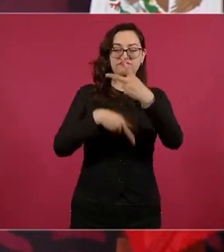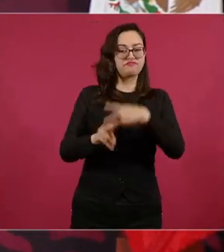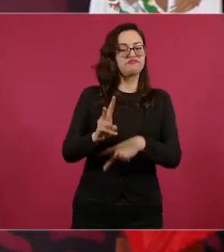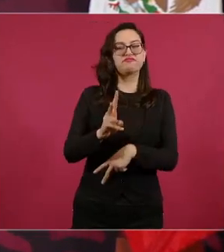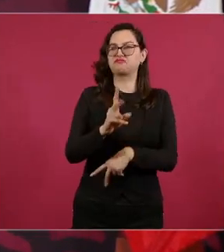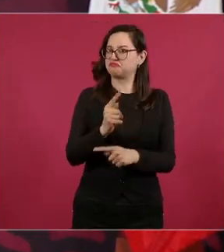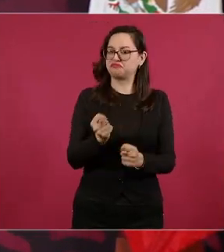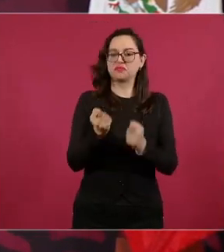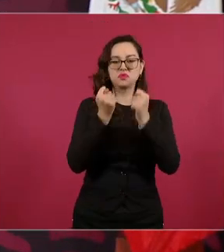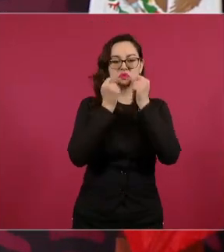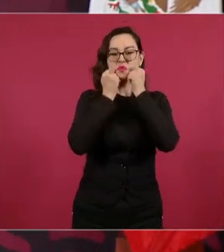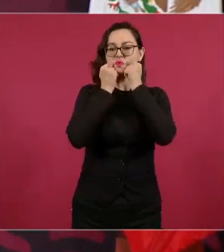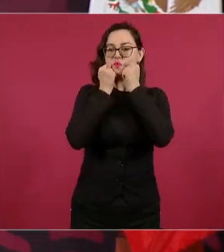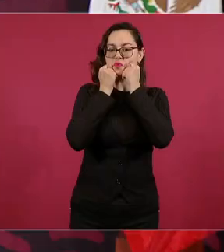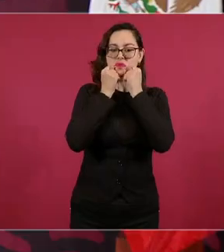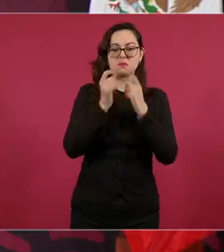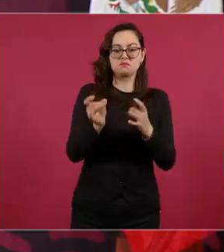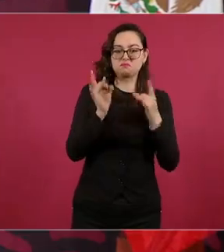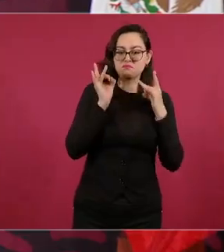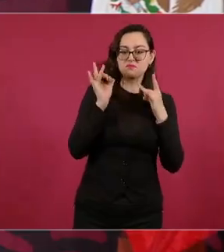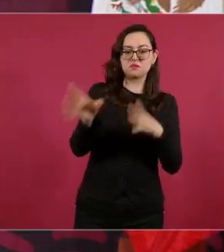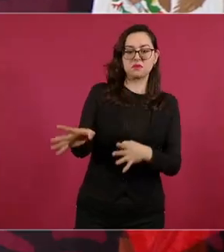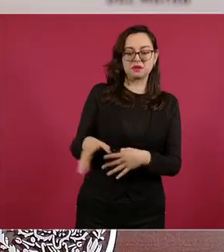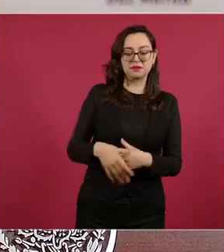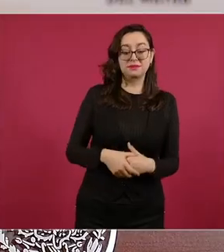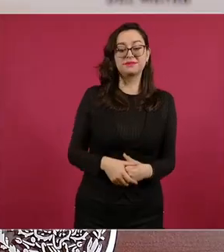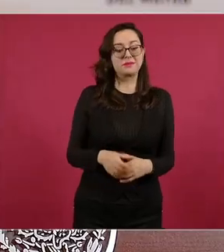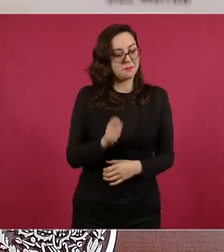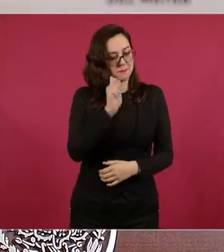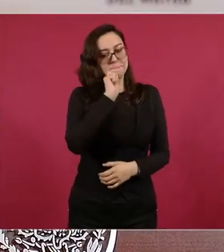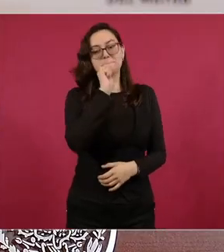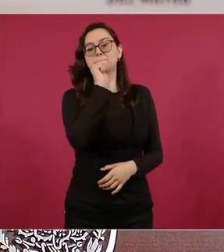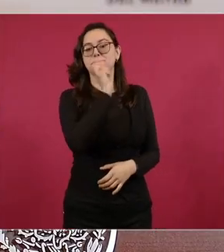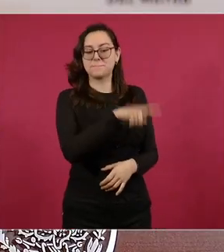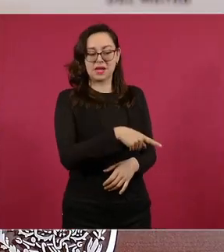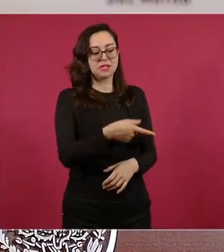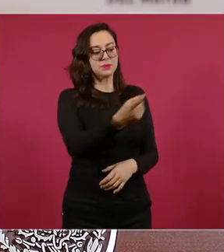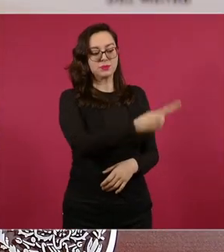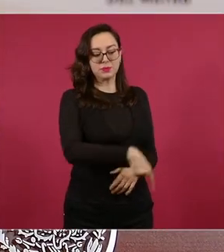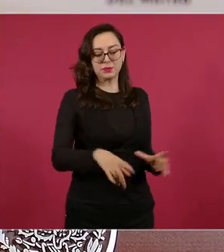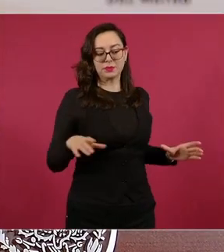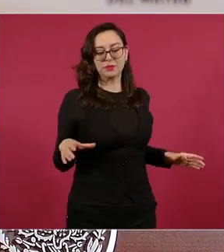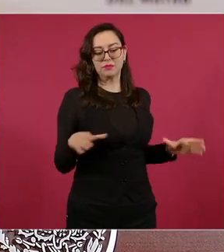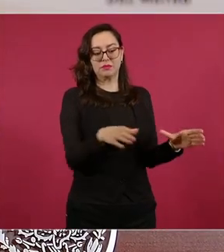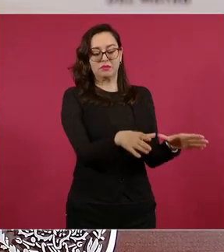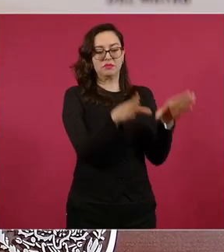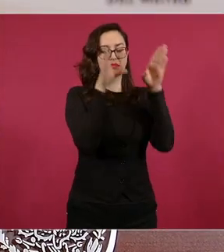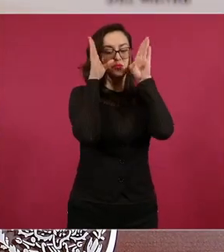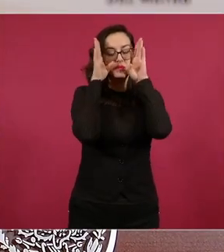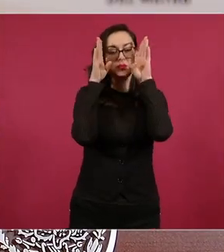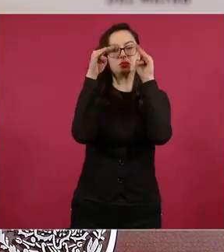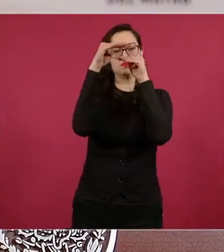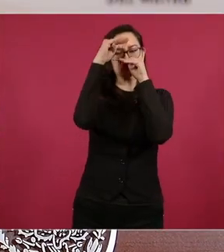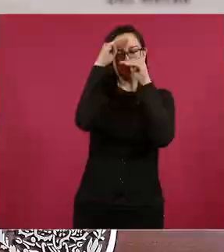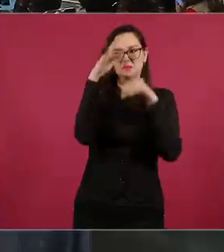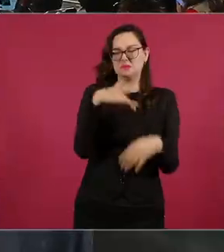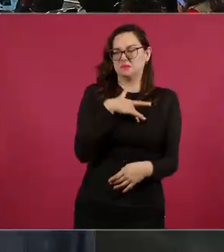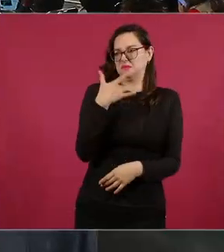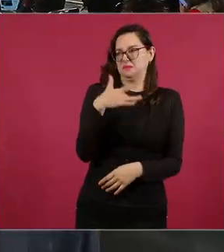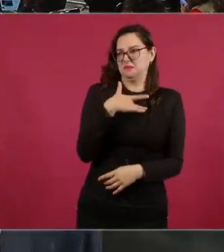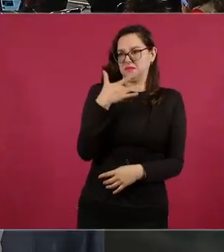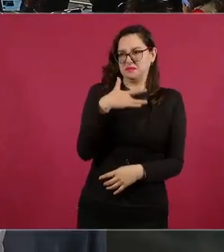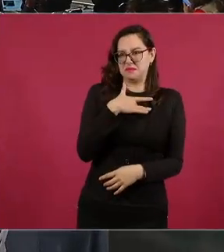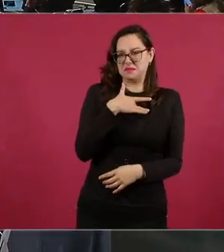a los 10 años de que fueron a buscar 10 años más tarde de ir a buscar